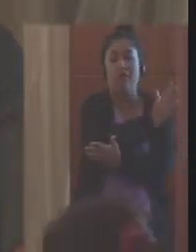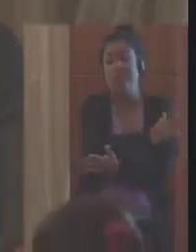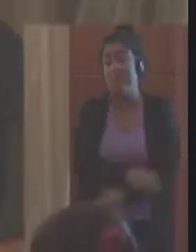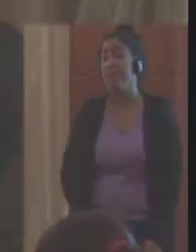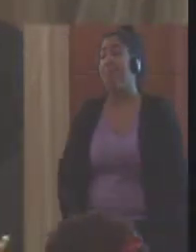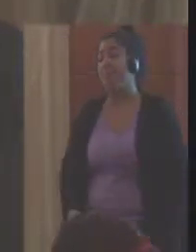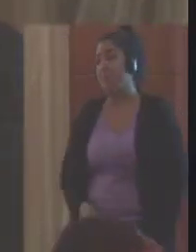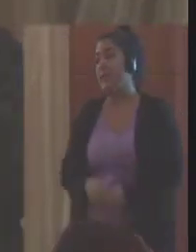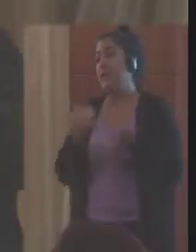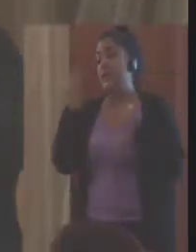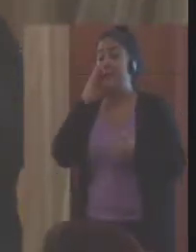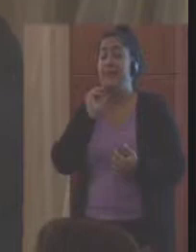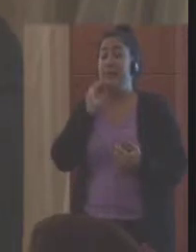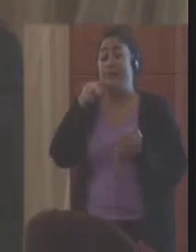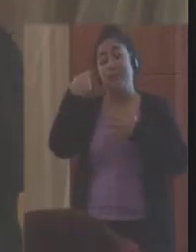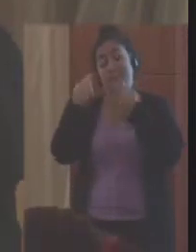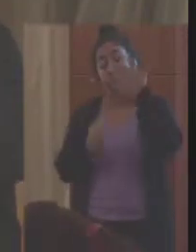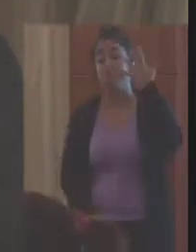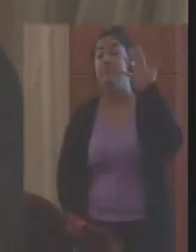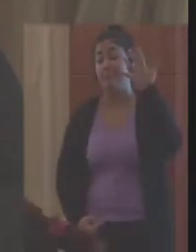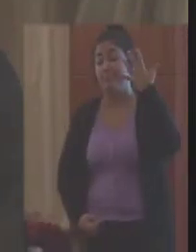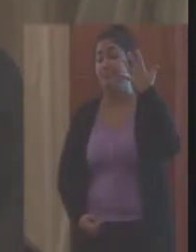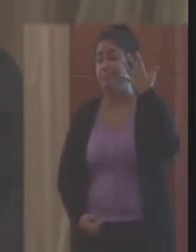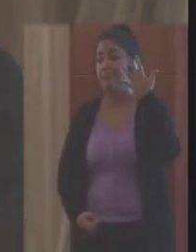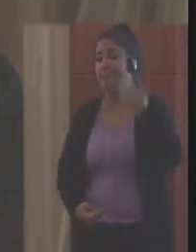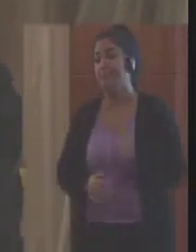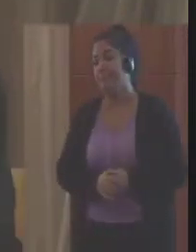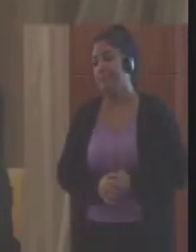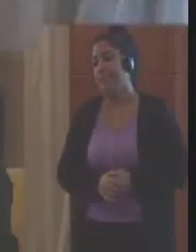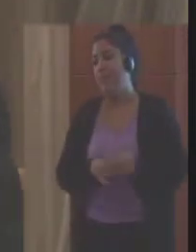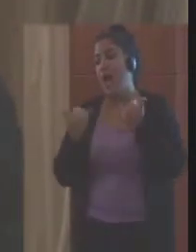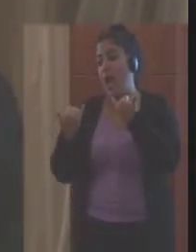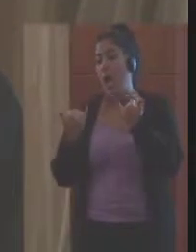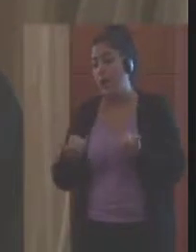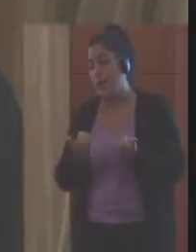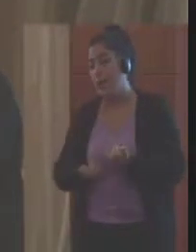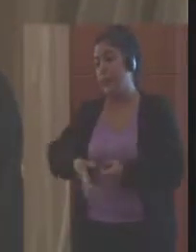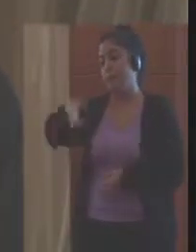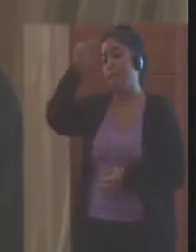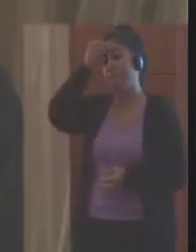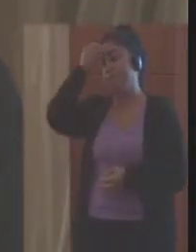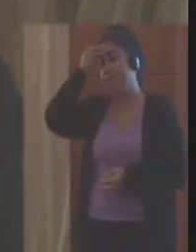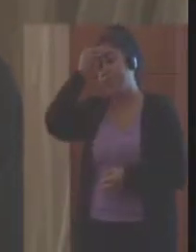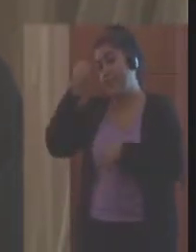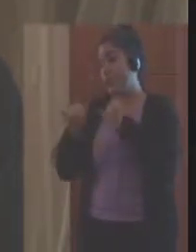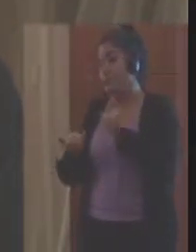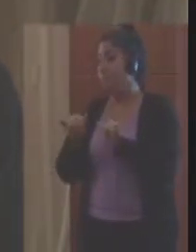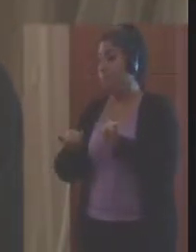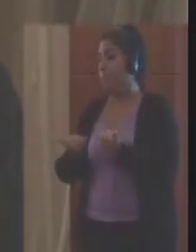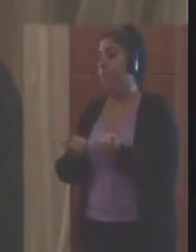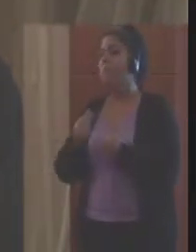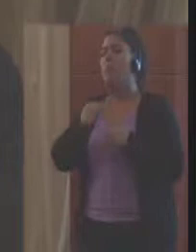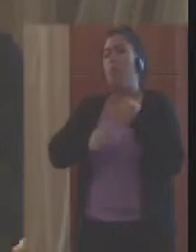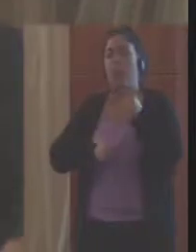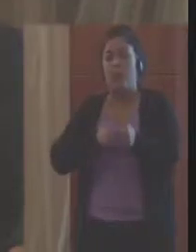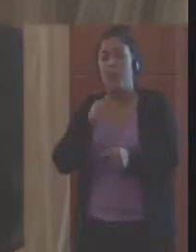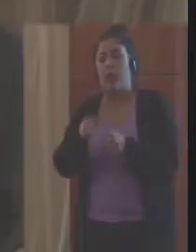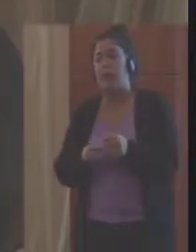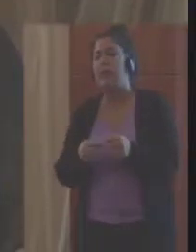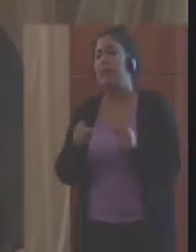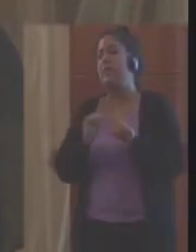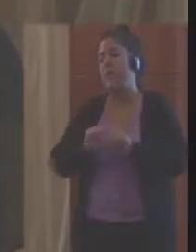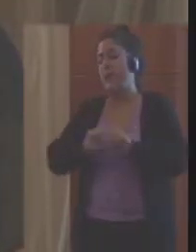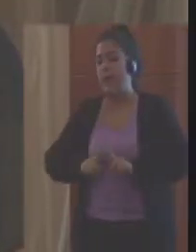cantidad de experiencia sobre set up este a tema. whole Y range nosotros of lo que hemos hecho es disaster response implantar y establecer capabilities. una gran cantidad Every year, de